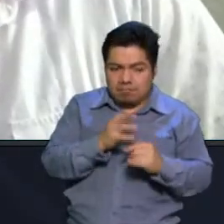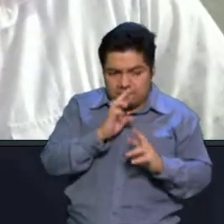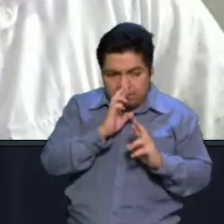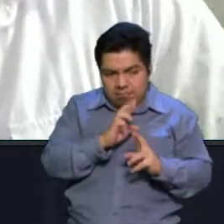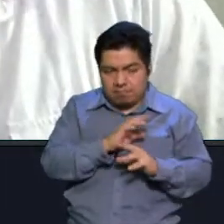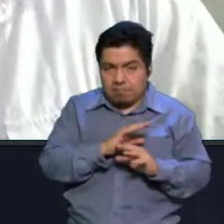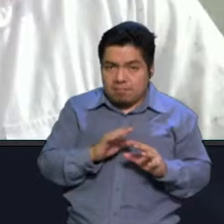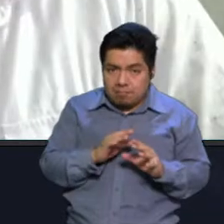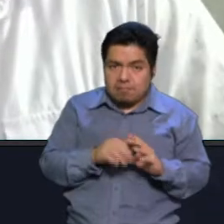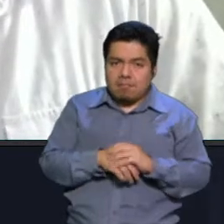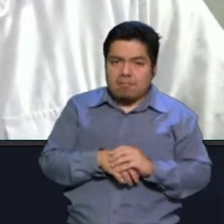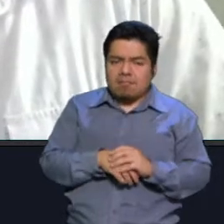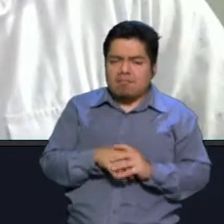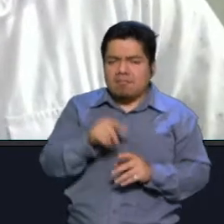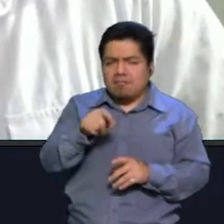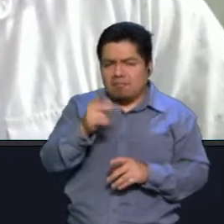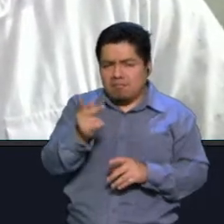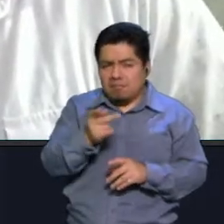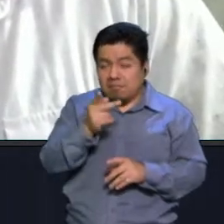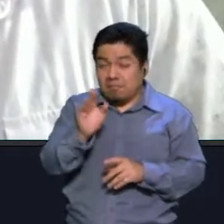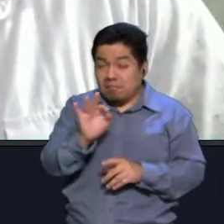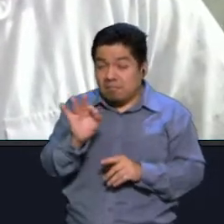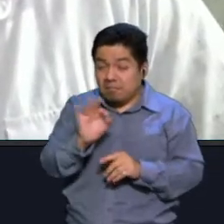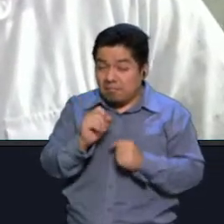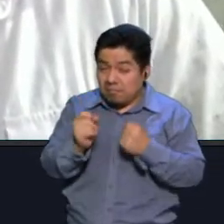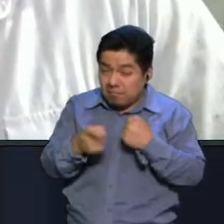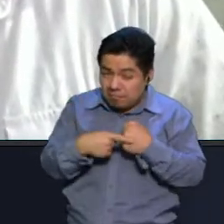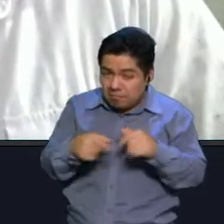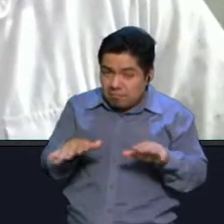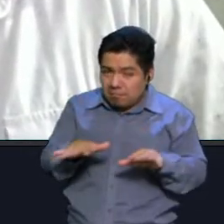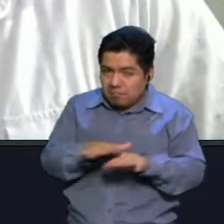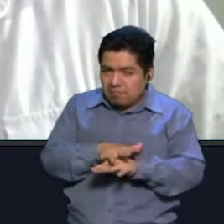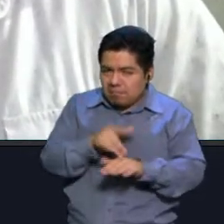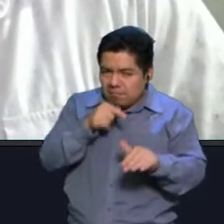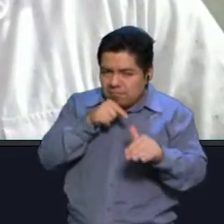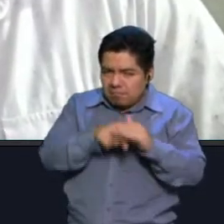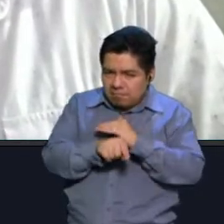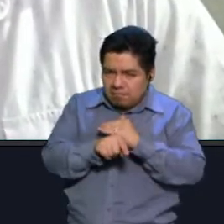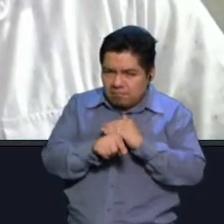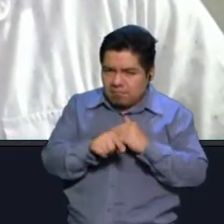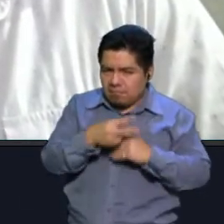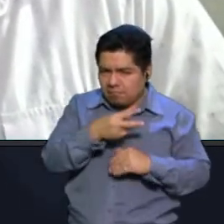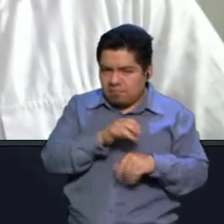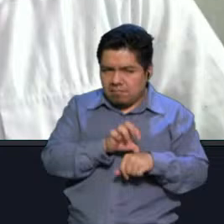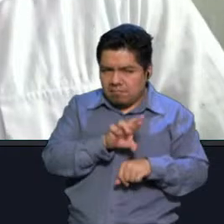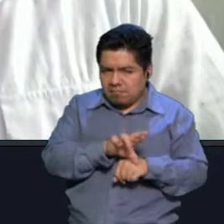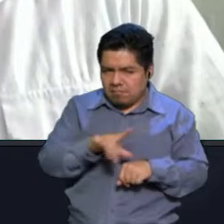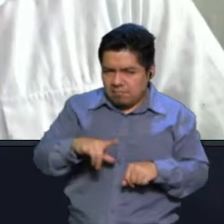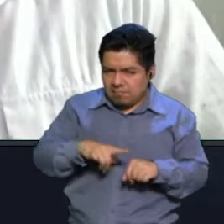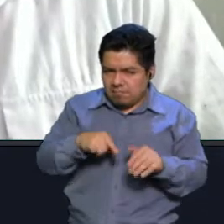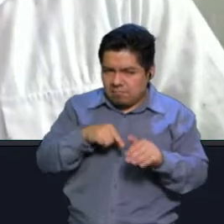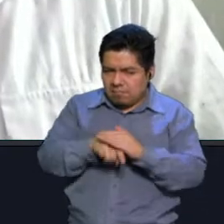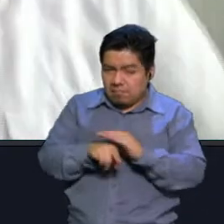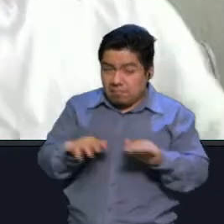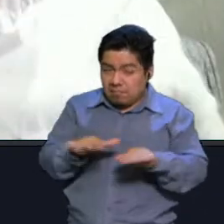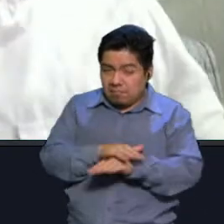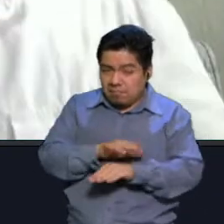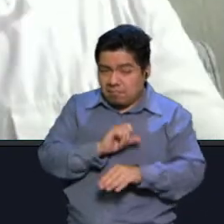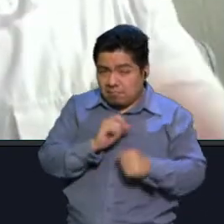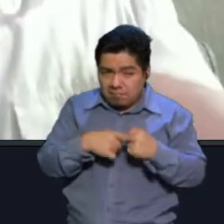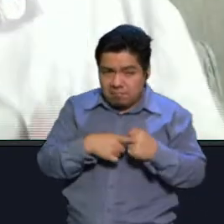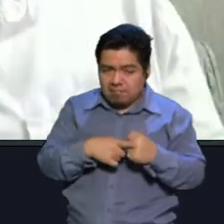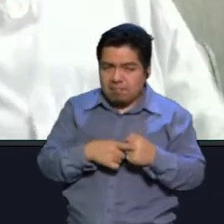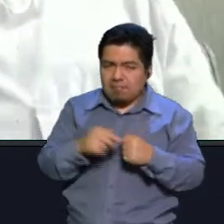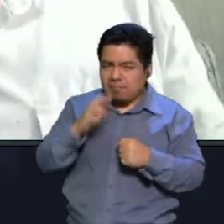del estado de las cosas. ¿Considera que algo pueda cambiar en esta demanda que presenta el gobierno de Daniel Noboa? ¿Tú recuerdas, Braulio, que